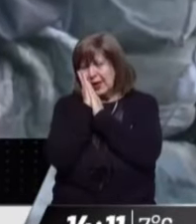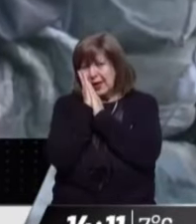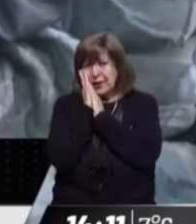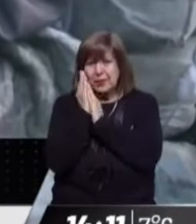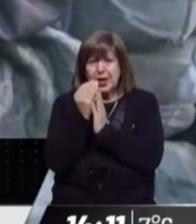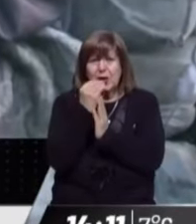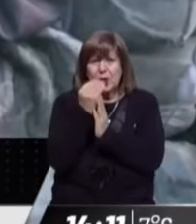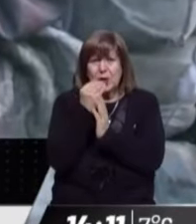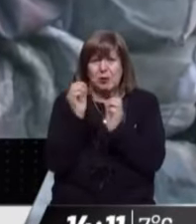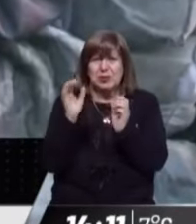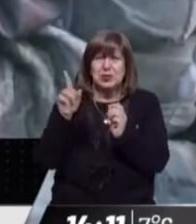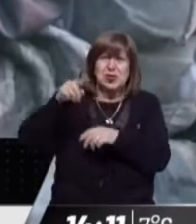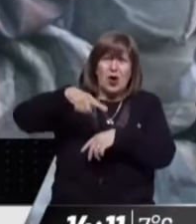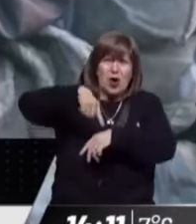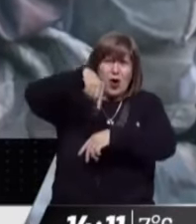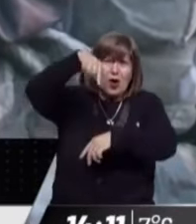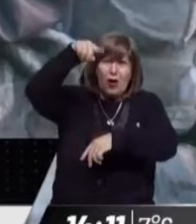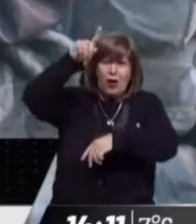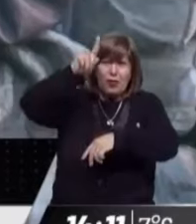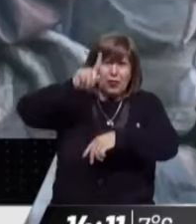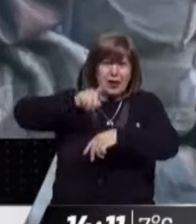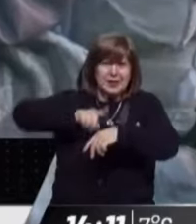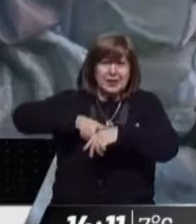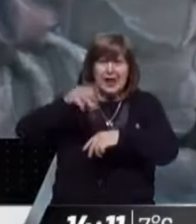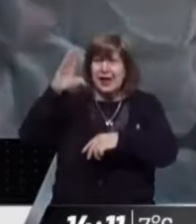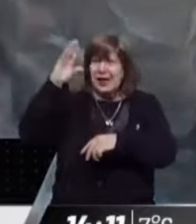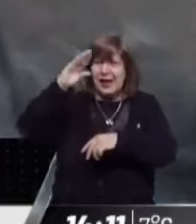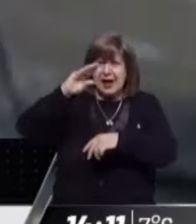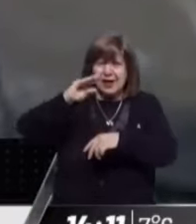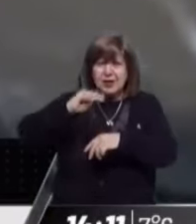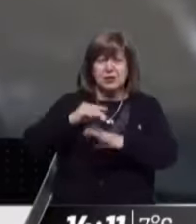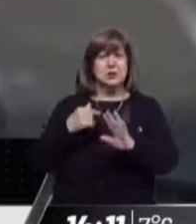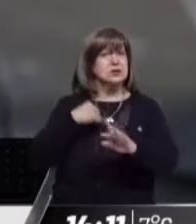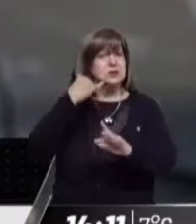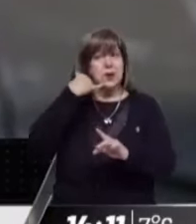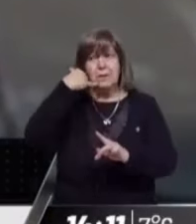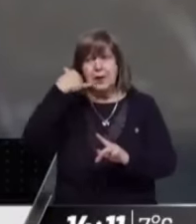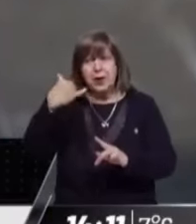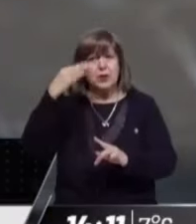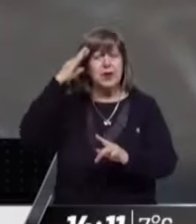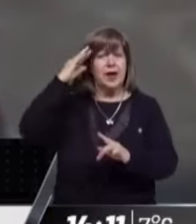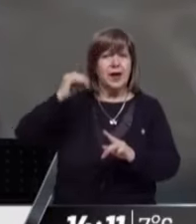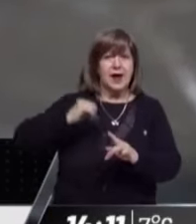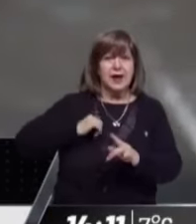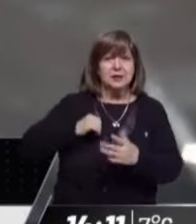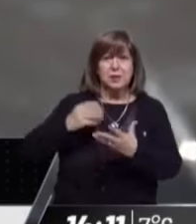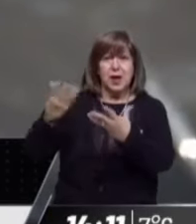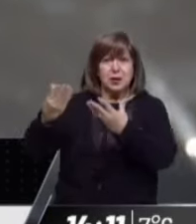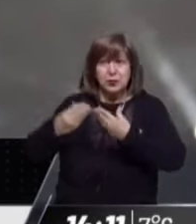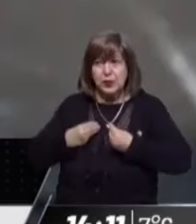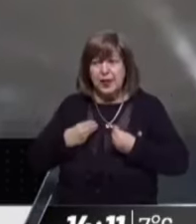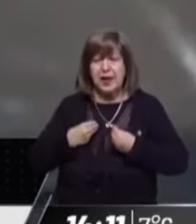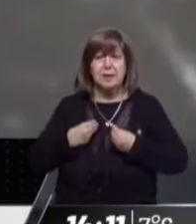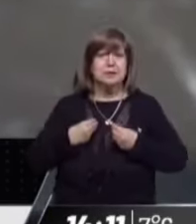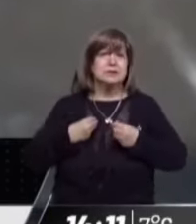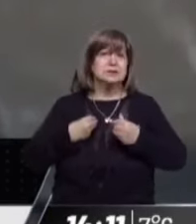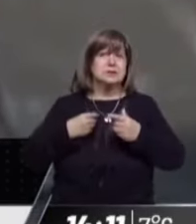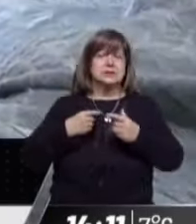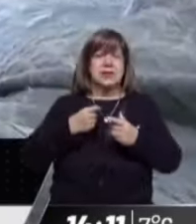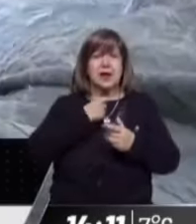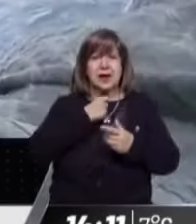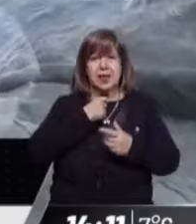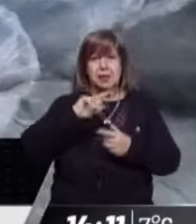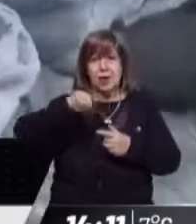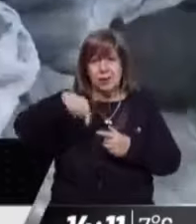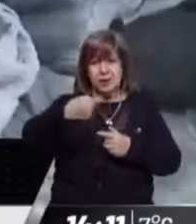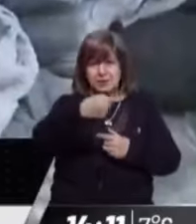calle eh Me he comunicado con las autoridades aquí del ejército en Mendoza seguramente nos reunamos en los primeros días de